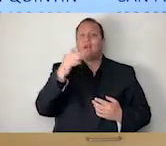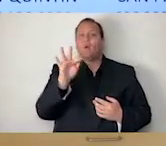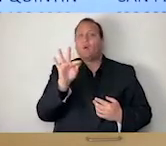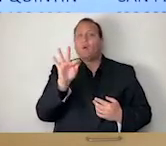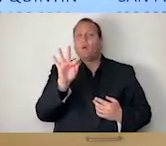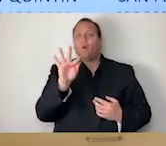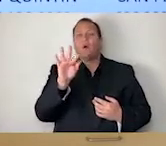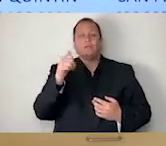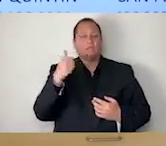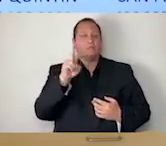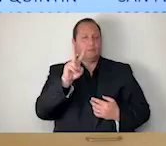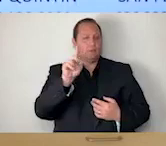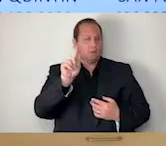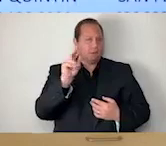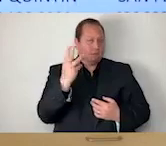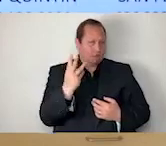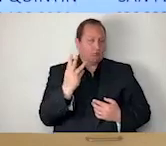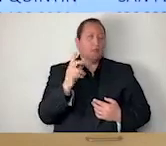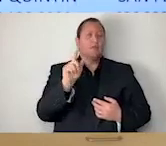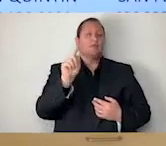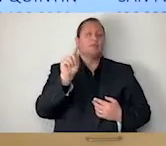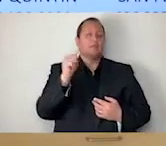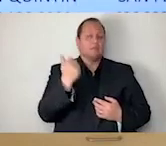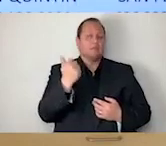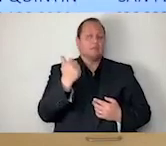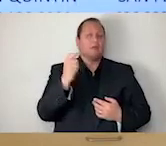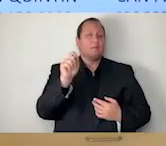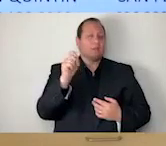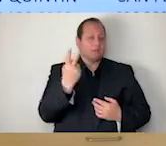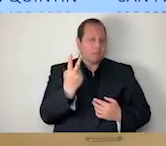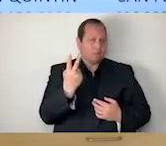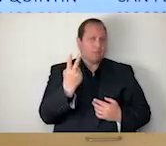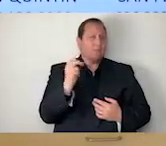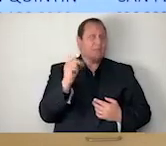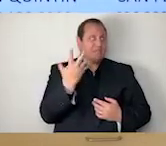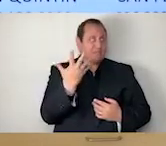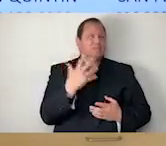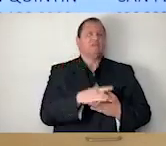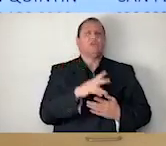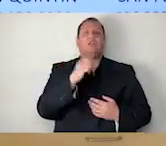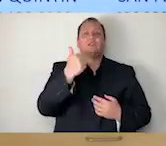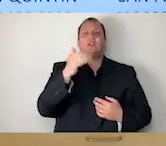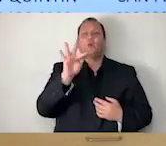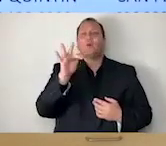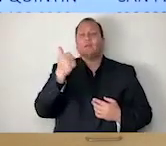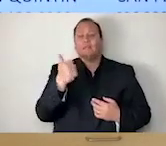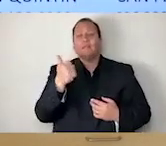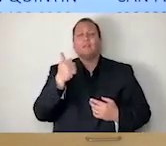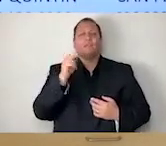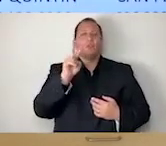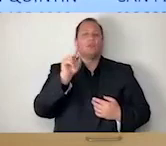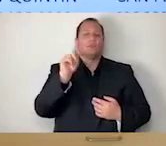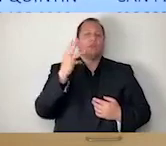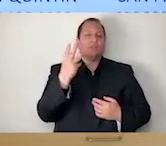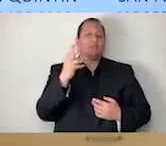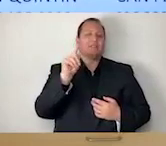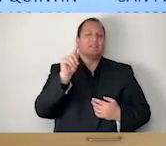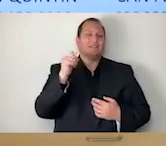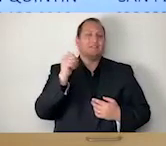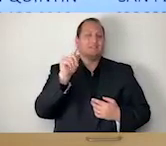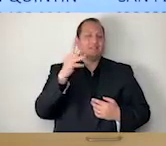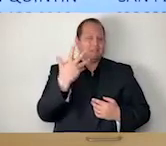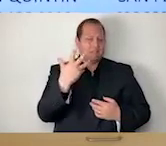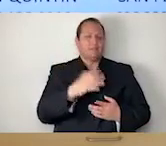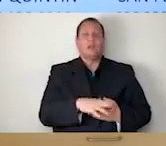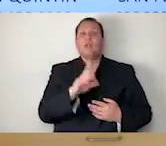64 62 73 76 25 y 64 62 73 76